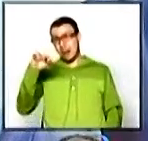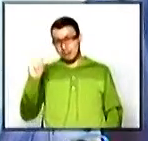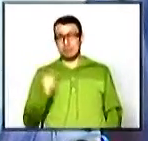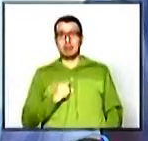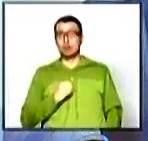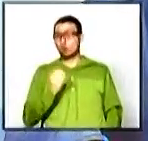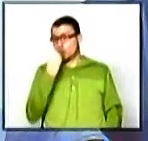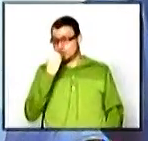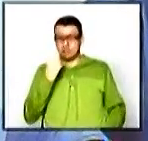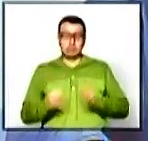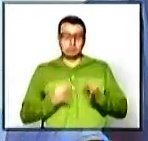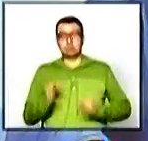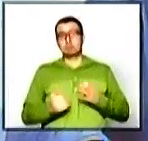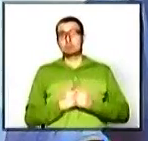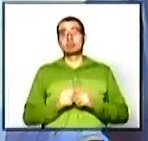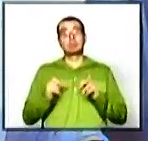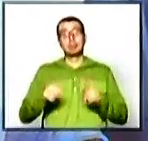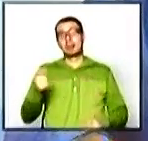la geoterapia,